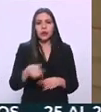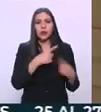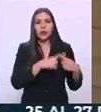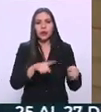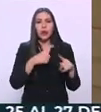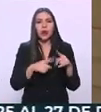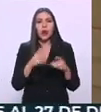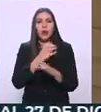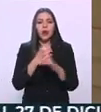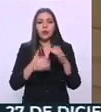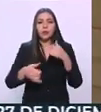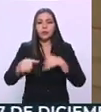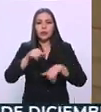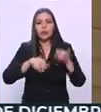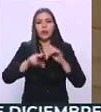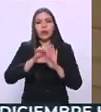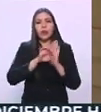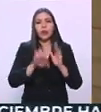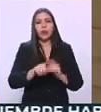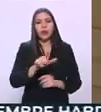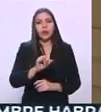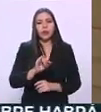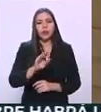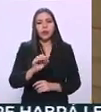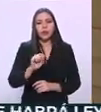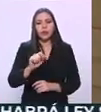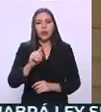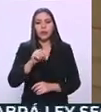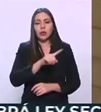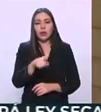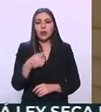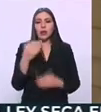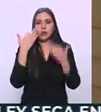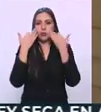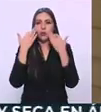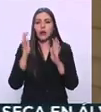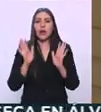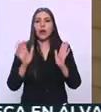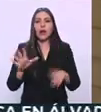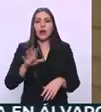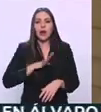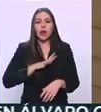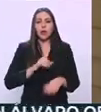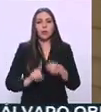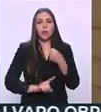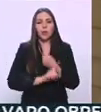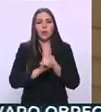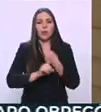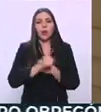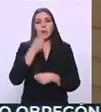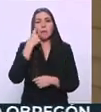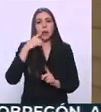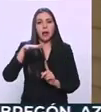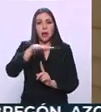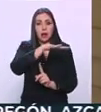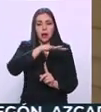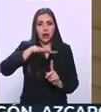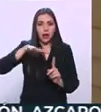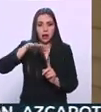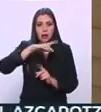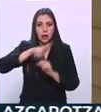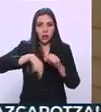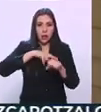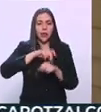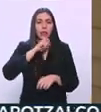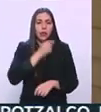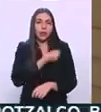de agrotóxicos como el glifosato, que se ha probado ya tienen efectos nocivos, no solamente al ambiente, sino también